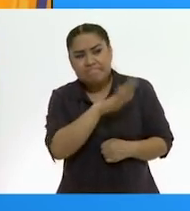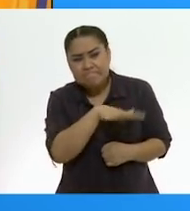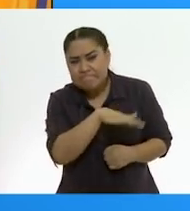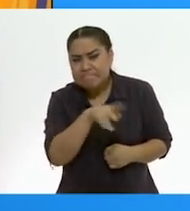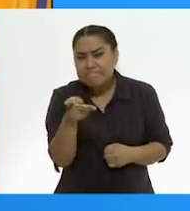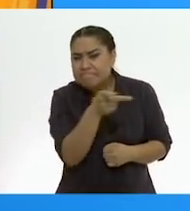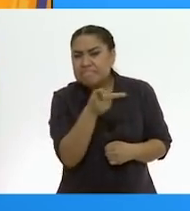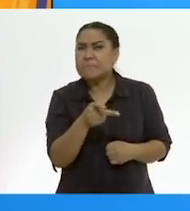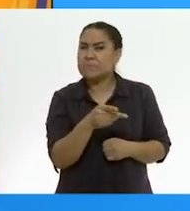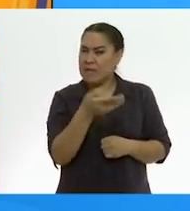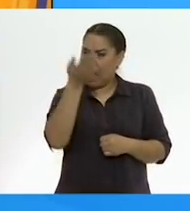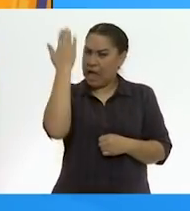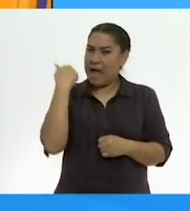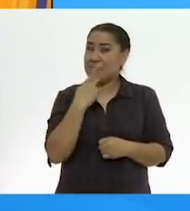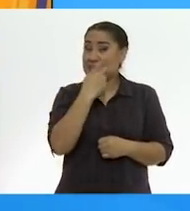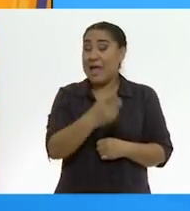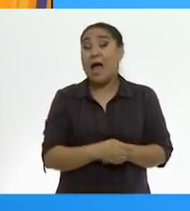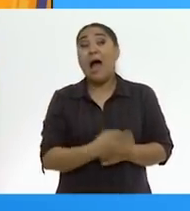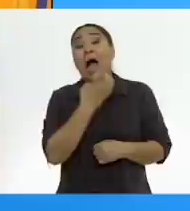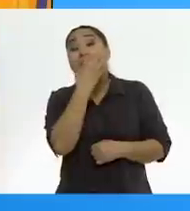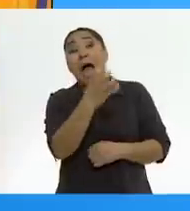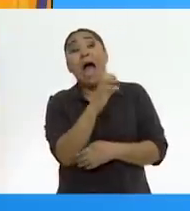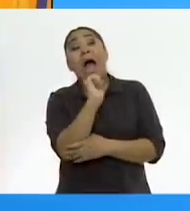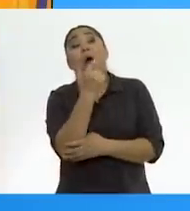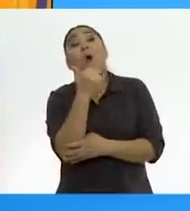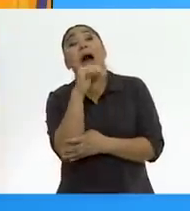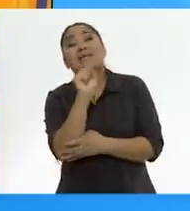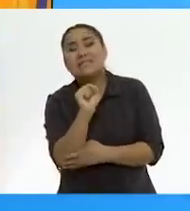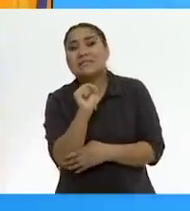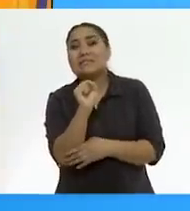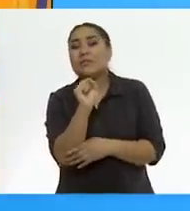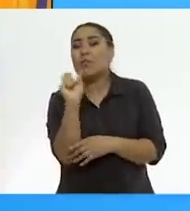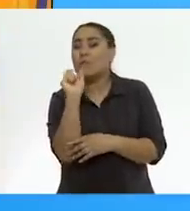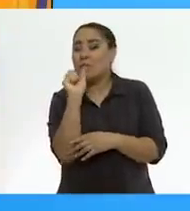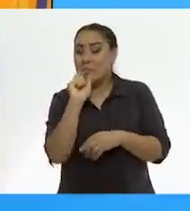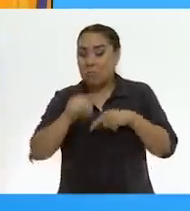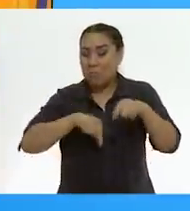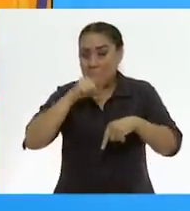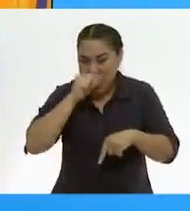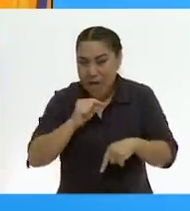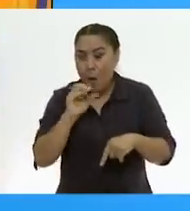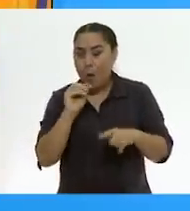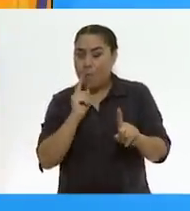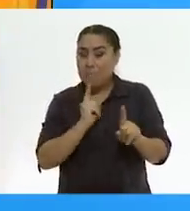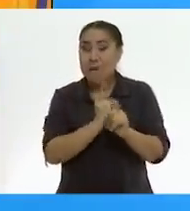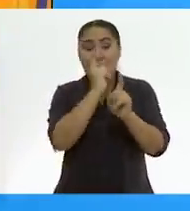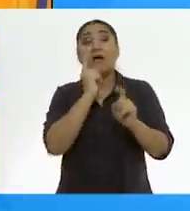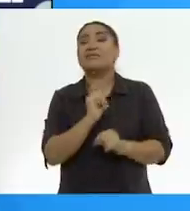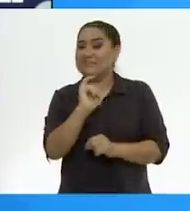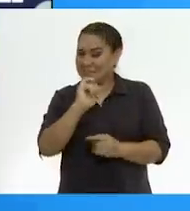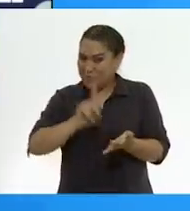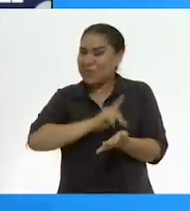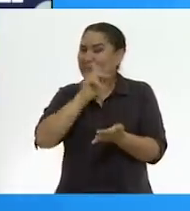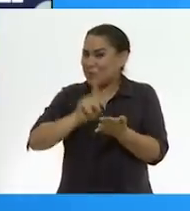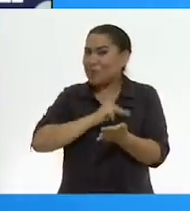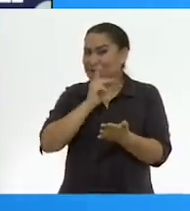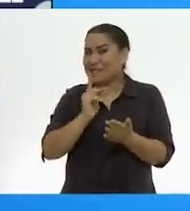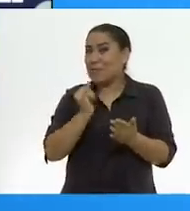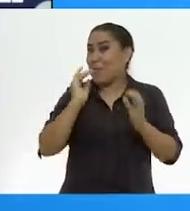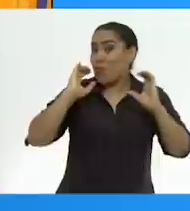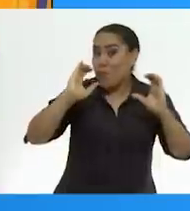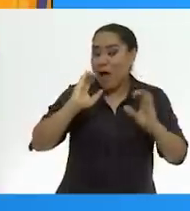¿alguna vez les han dicho ¡aguas! Cuando van a chocar o a tropezarse con algo. ¡Sí, sí, muchas veces!